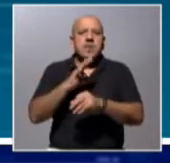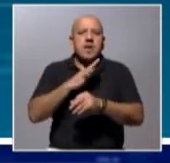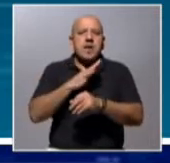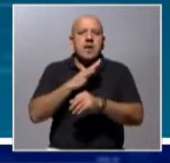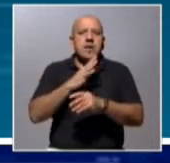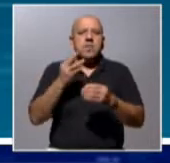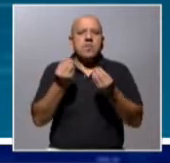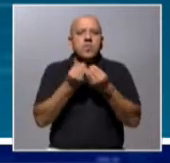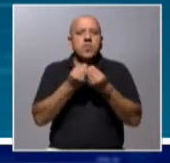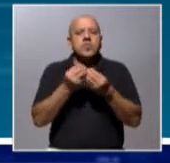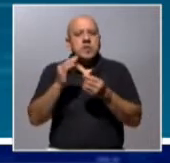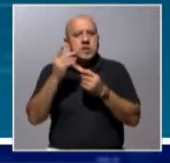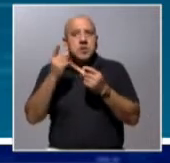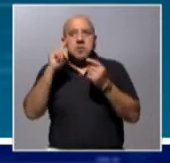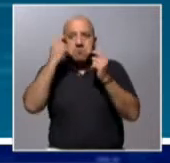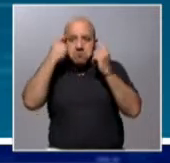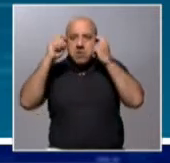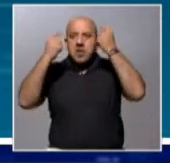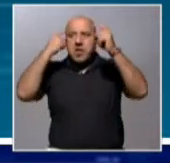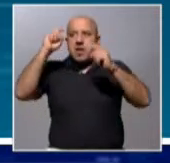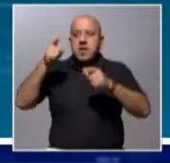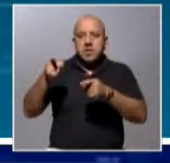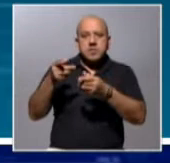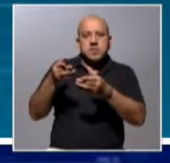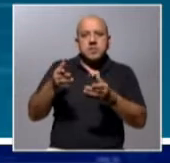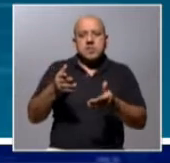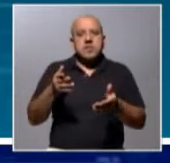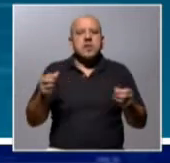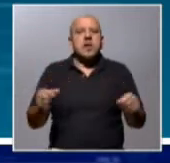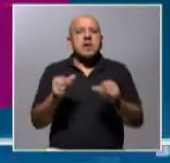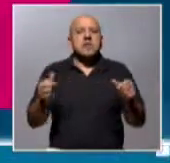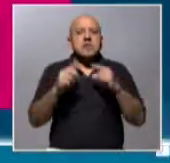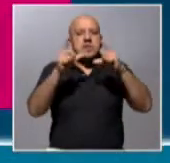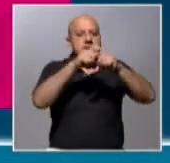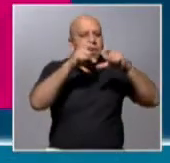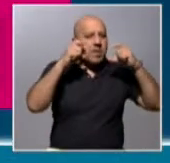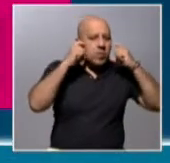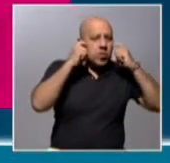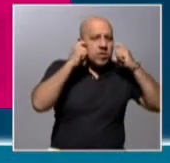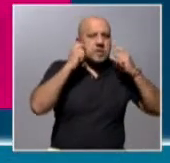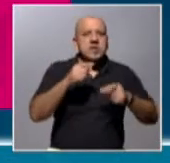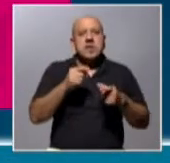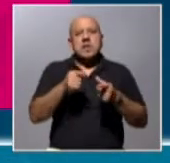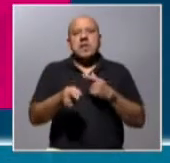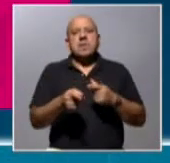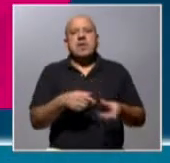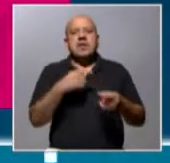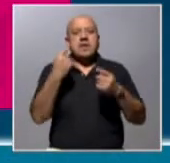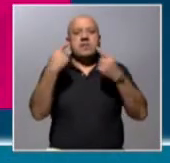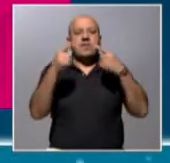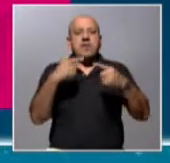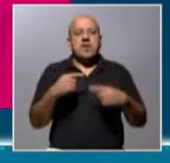muchas iniciativas también que van por el lado de crear tapabocas para diferentes